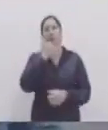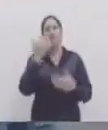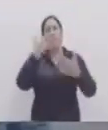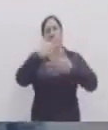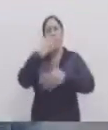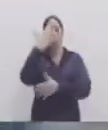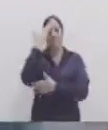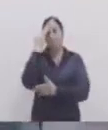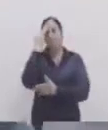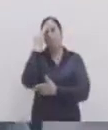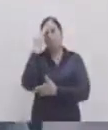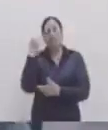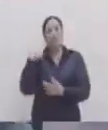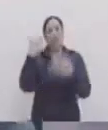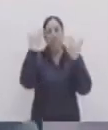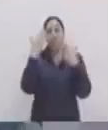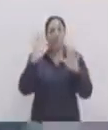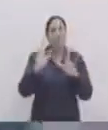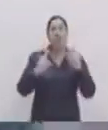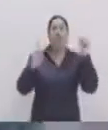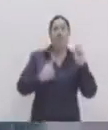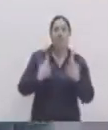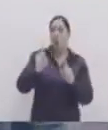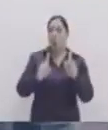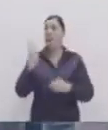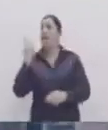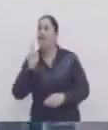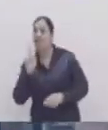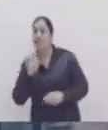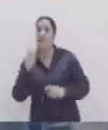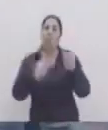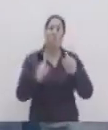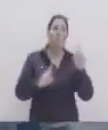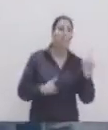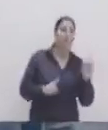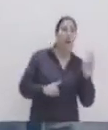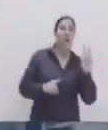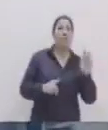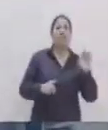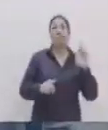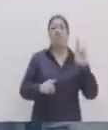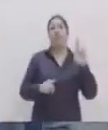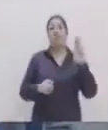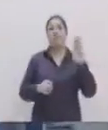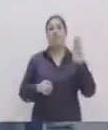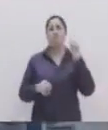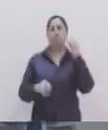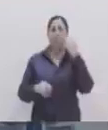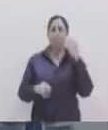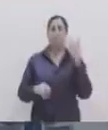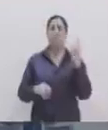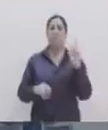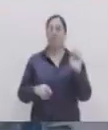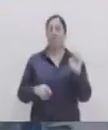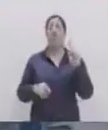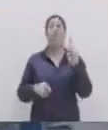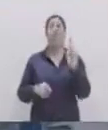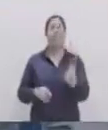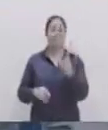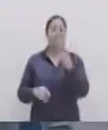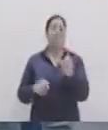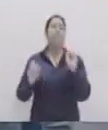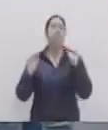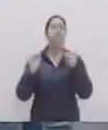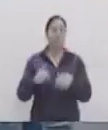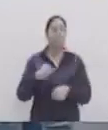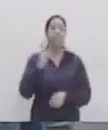de no identificar en realidad si es un verboide o si es un verbo. Correcto, muchas veces cuando hacemos este análisis de oraciones,